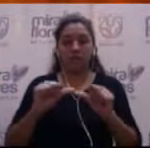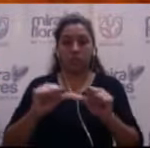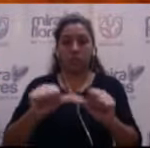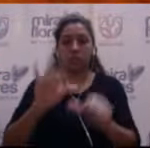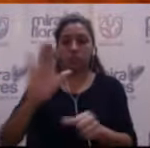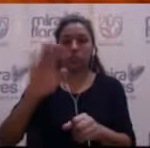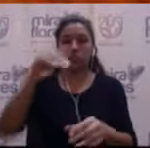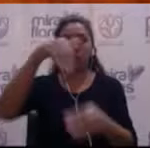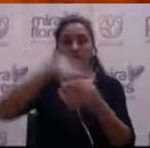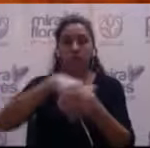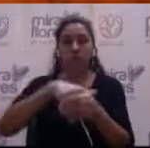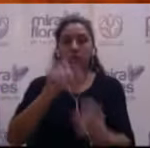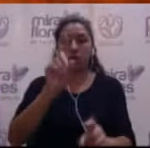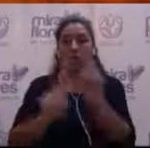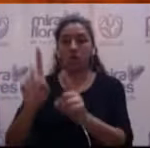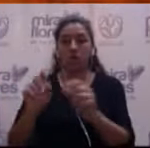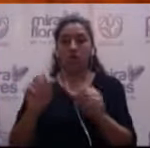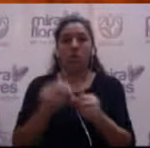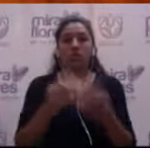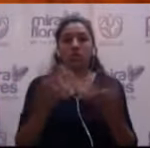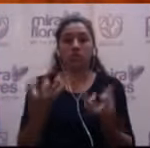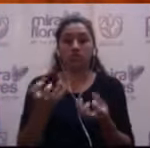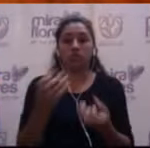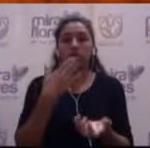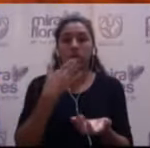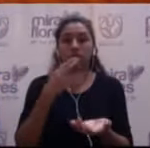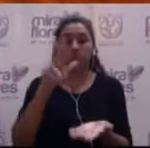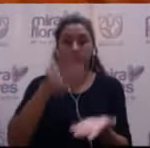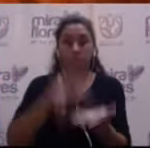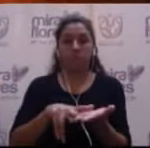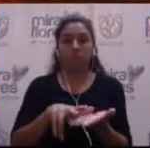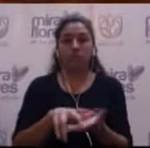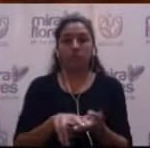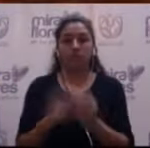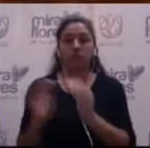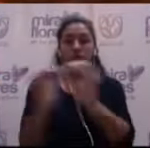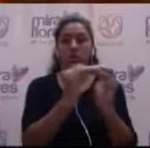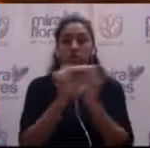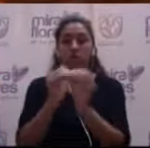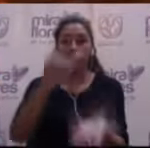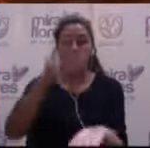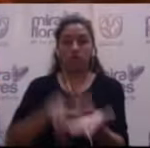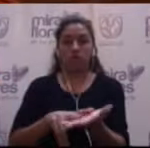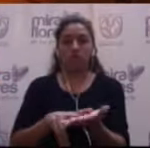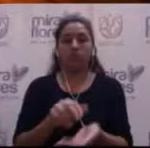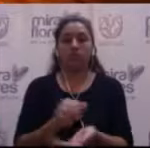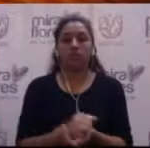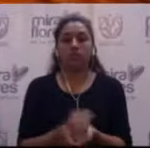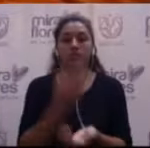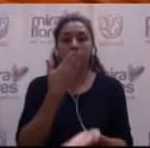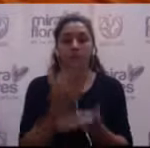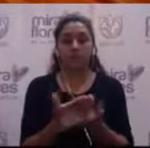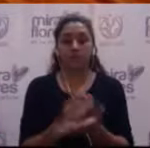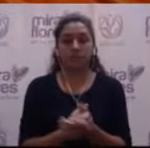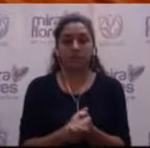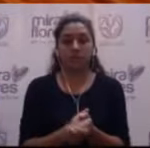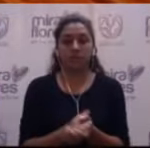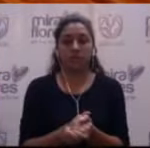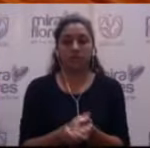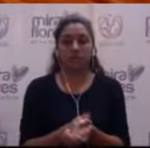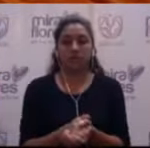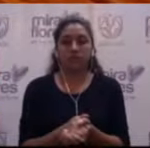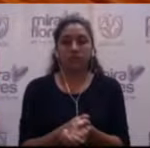Aquellos miembros del Consejo que estén a favor, síganse a expresarlo en señal de conformidad. Se aprueba por unanimidad de votos. Muchas gracias. Vamos al siguiente punto,